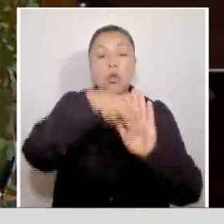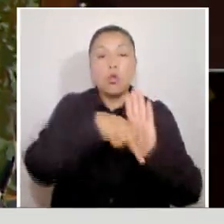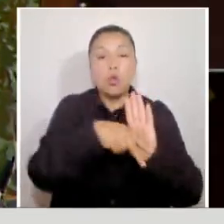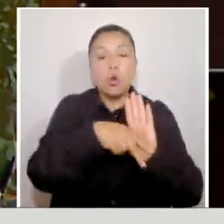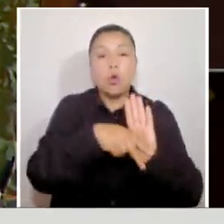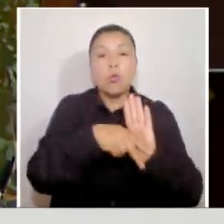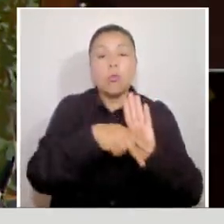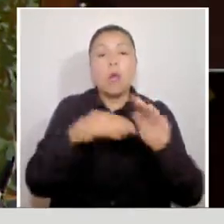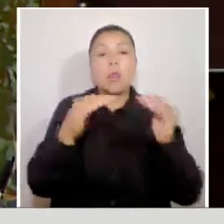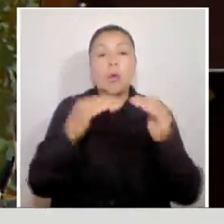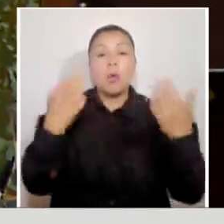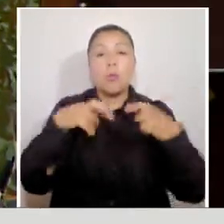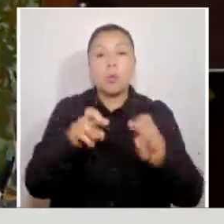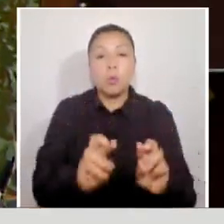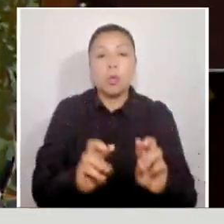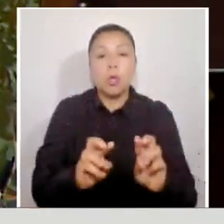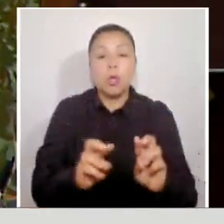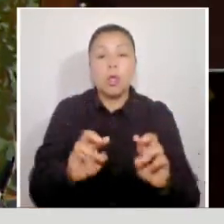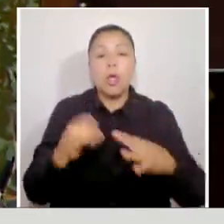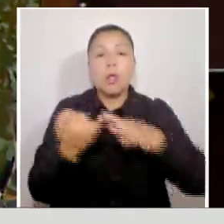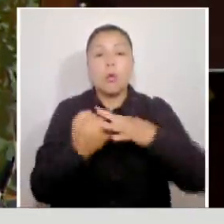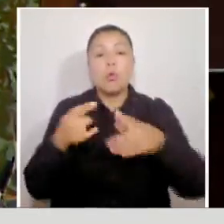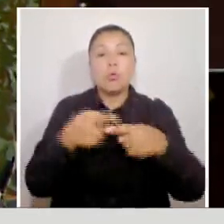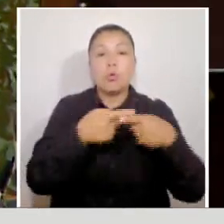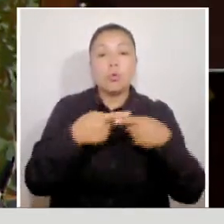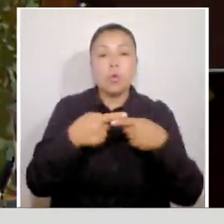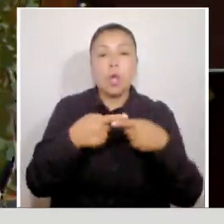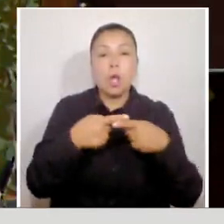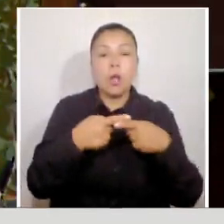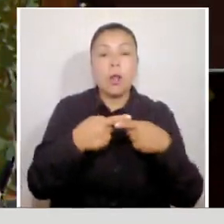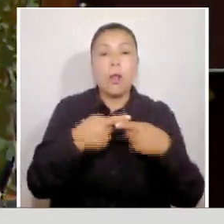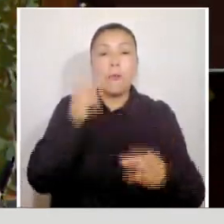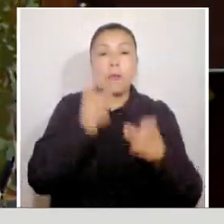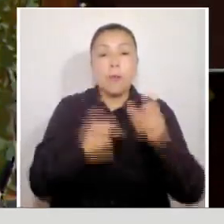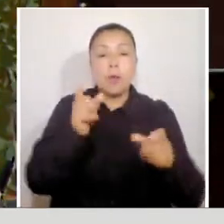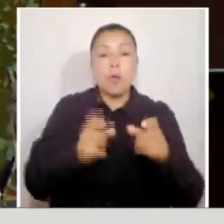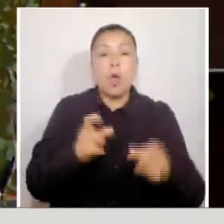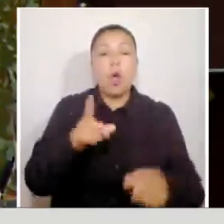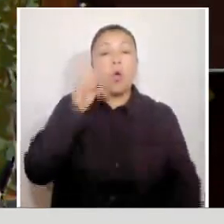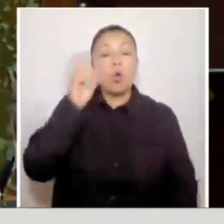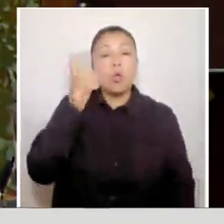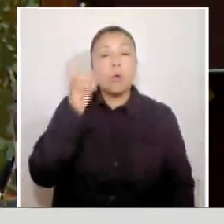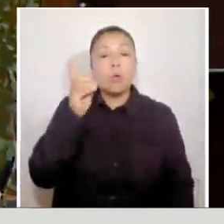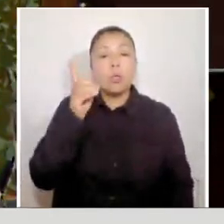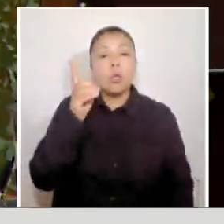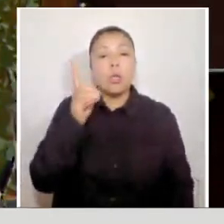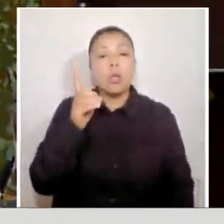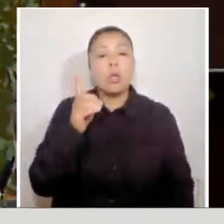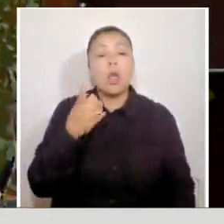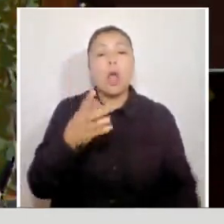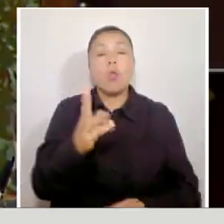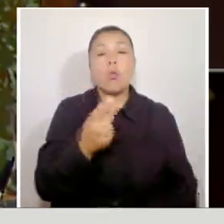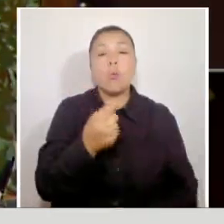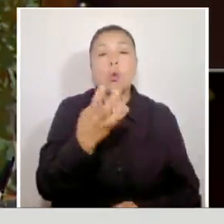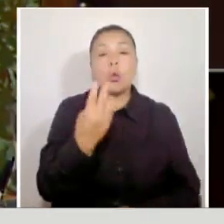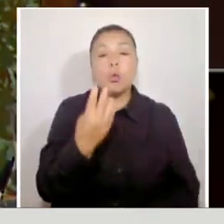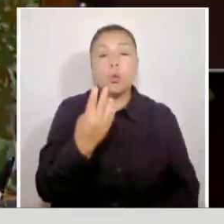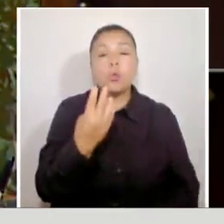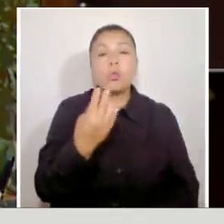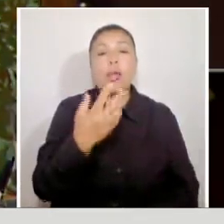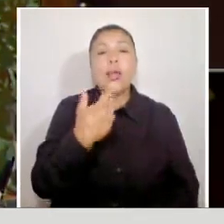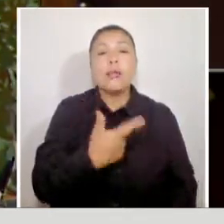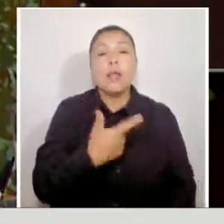igualdad oportunidades e inclusión social de personas con discapacidad correspondiente al boletín 127